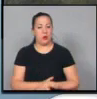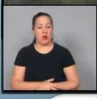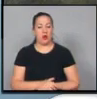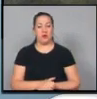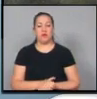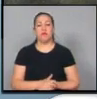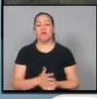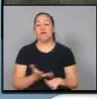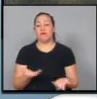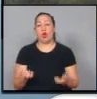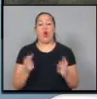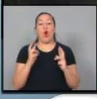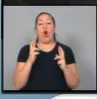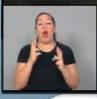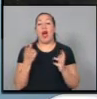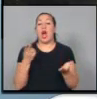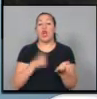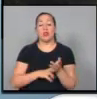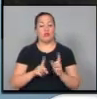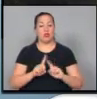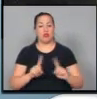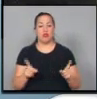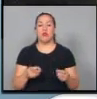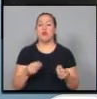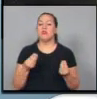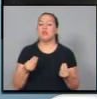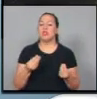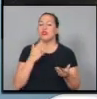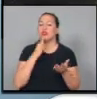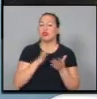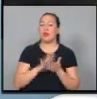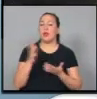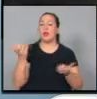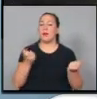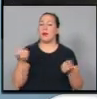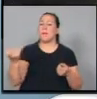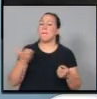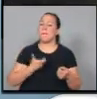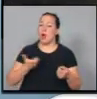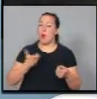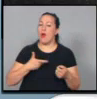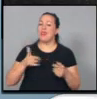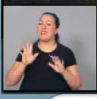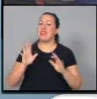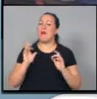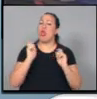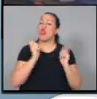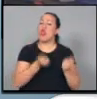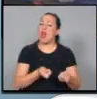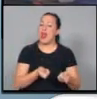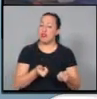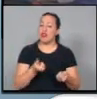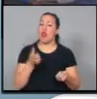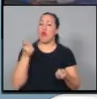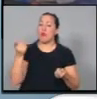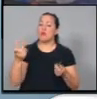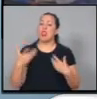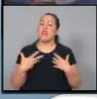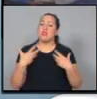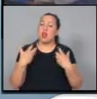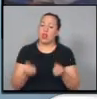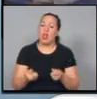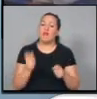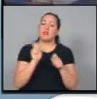bueno, esperemos que no vuelva a pasar, ¿no? ¿Qué nos puede hablar de este camión? Porque nos decían que fue donado y que ustedes con muchísimo sacrificio